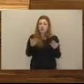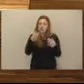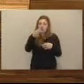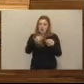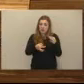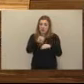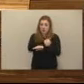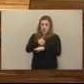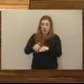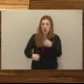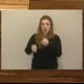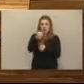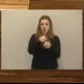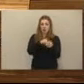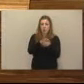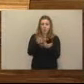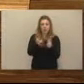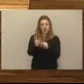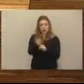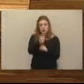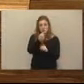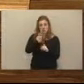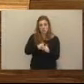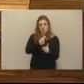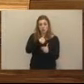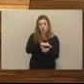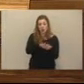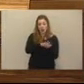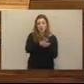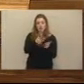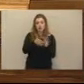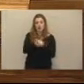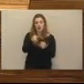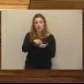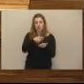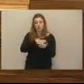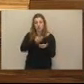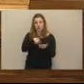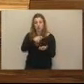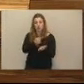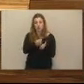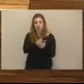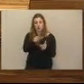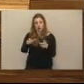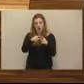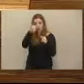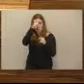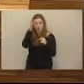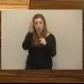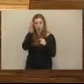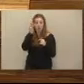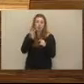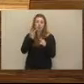económico no democrático del que hablamos y nos harán pagar con nuestros impuestos a las asturianas y a los asturianos multas